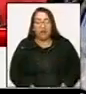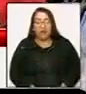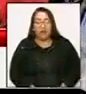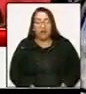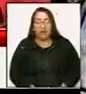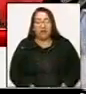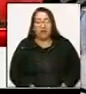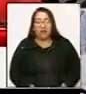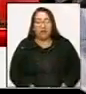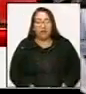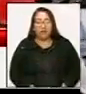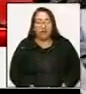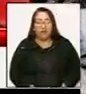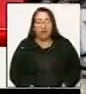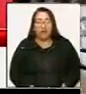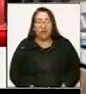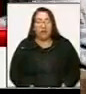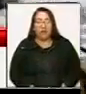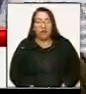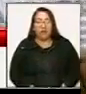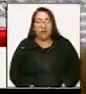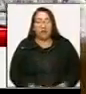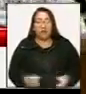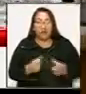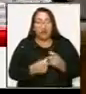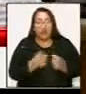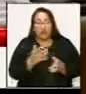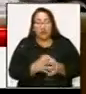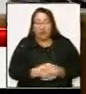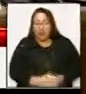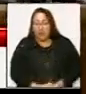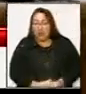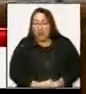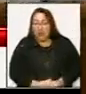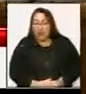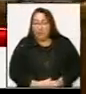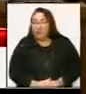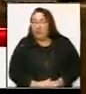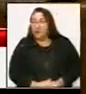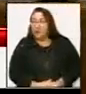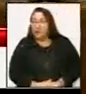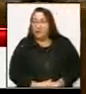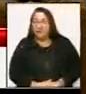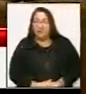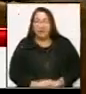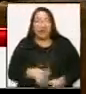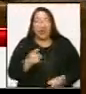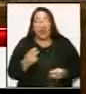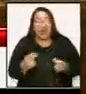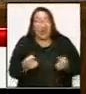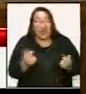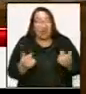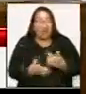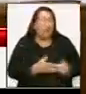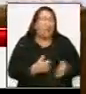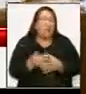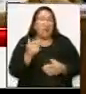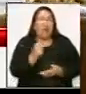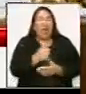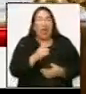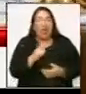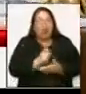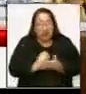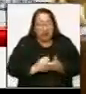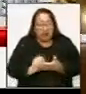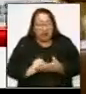Presidente, si pudiera... Sí, adelante con usted. Es una improvisación tremenda, o sea, un acta, se